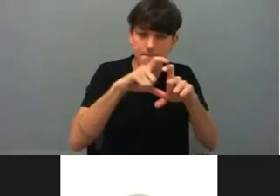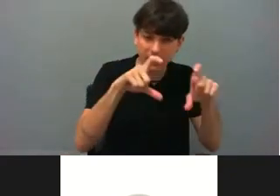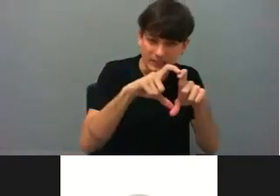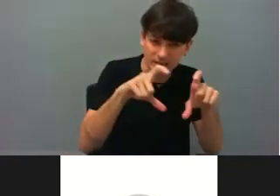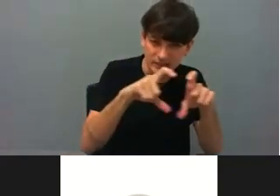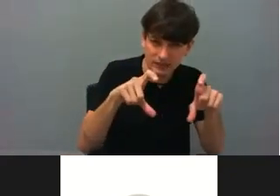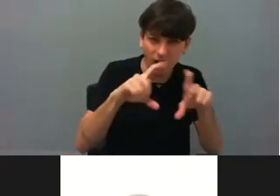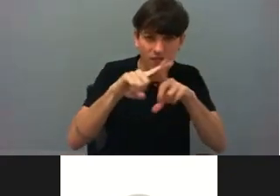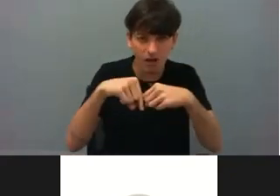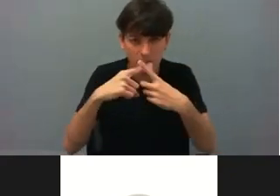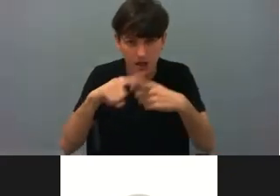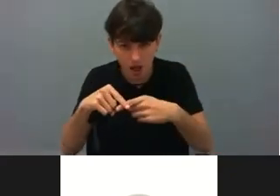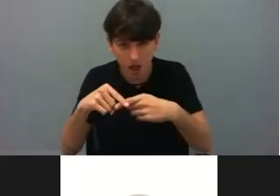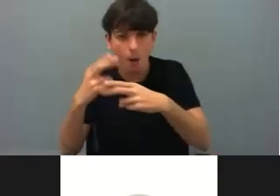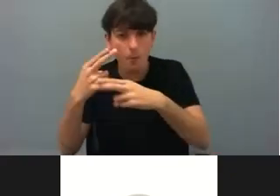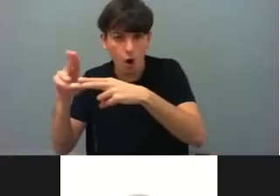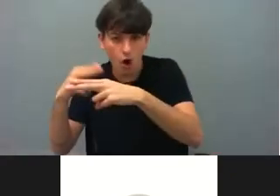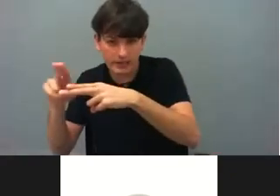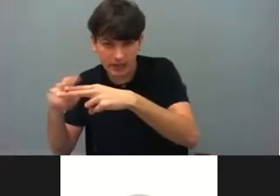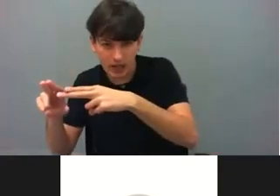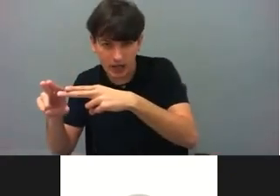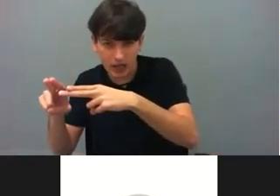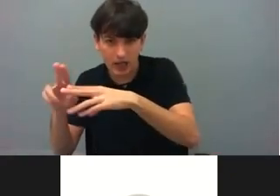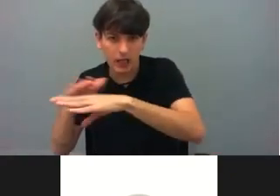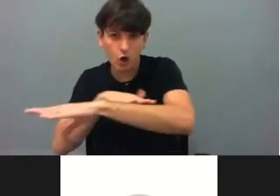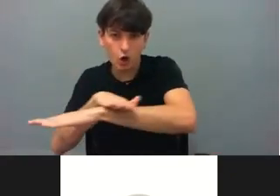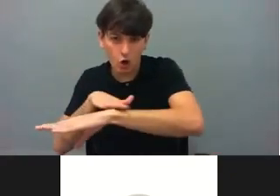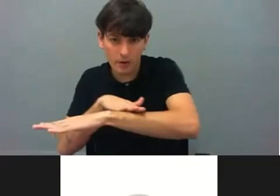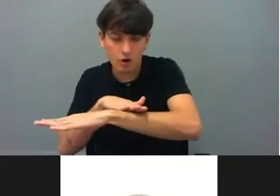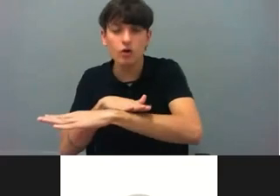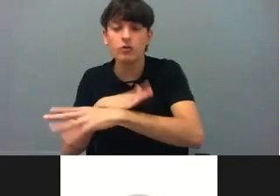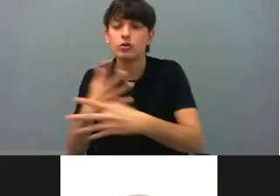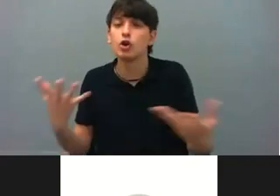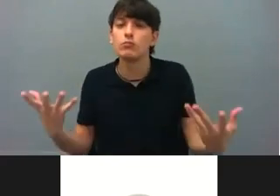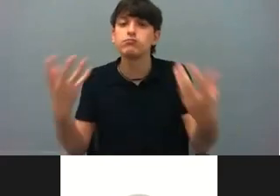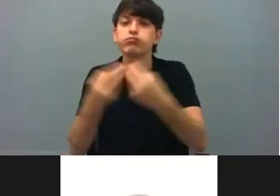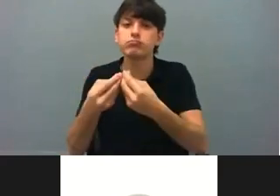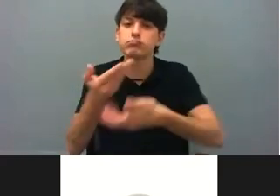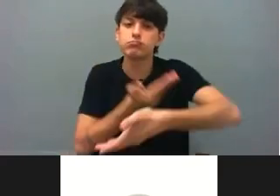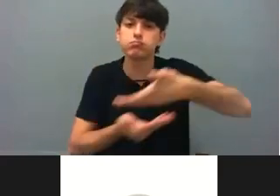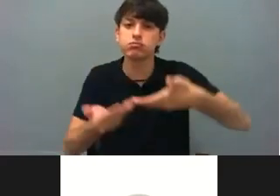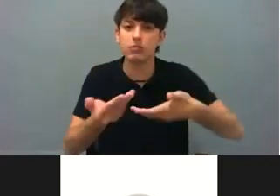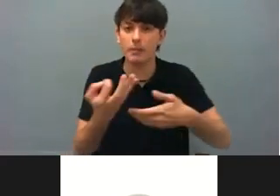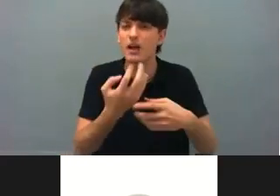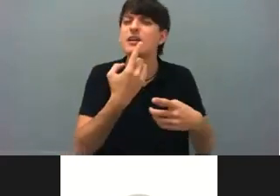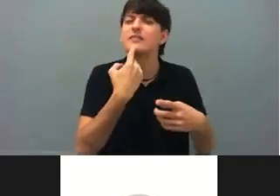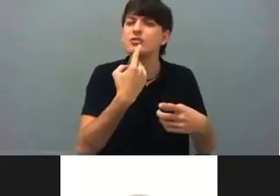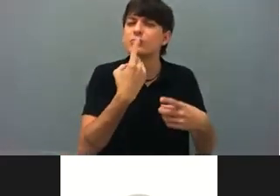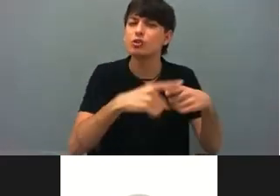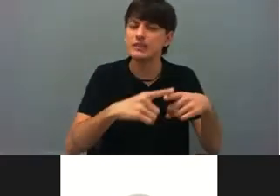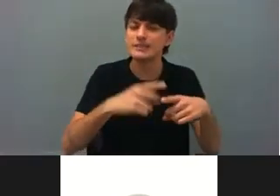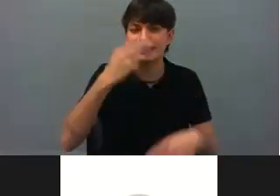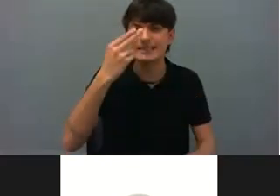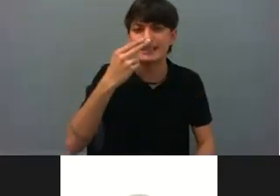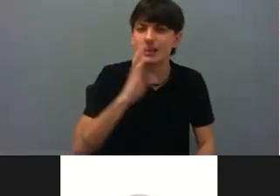las familias y las políticas del Estado de bienestar. Has dicho una cosa muy interesante que tiene que ver con la siguiente